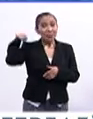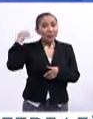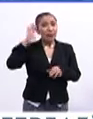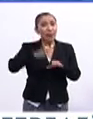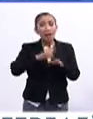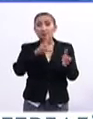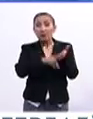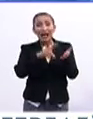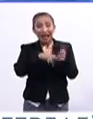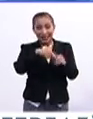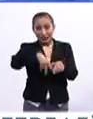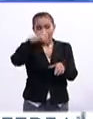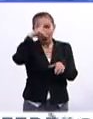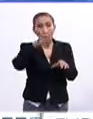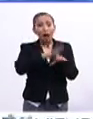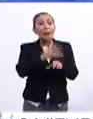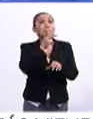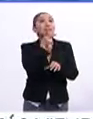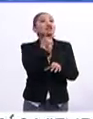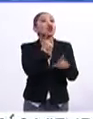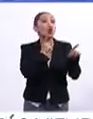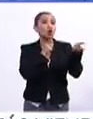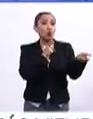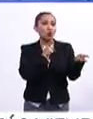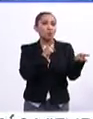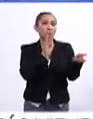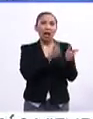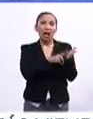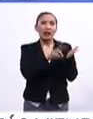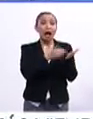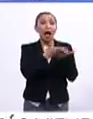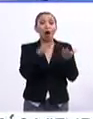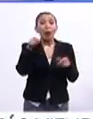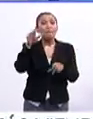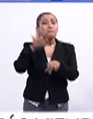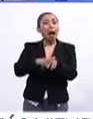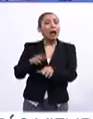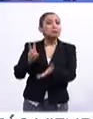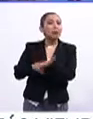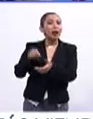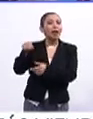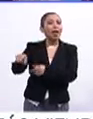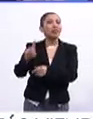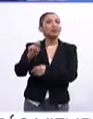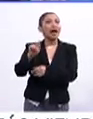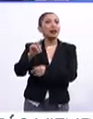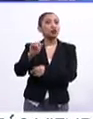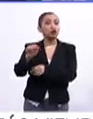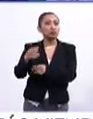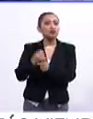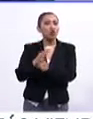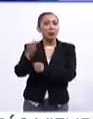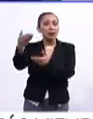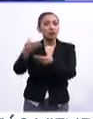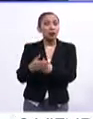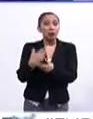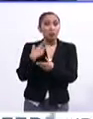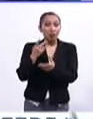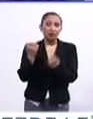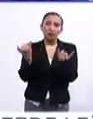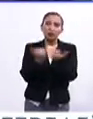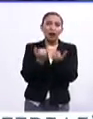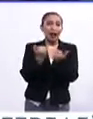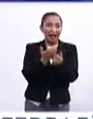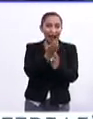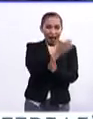más valioso de los mexicanos era el petróleo. Actualmente yo les digo que el activo más valioso son los datos y no debemos permitir que nos pase lo